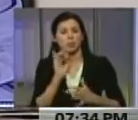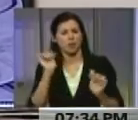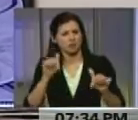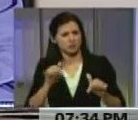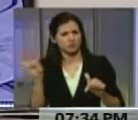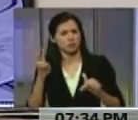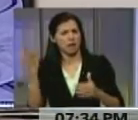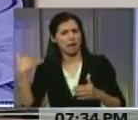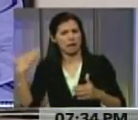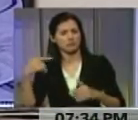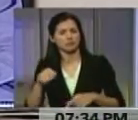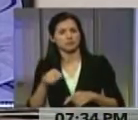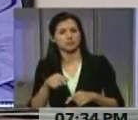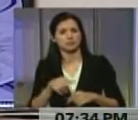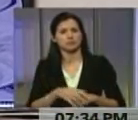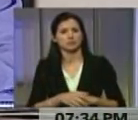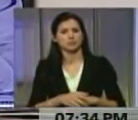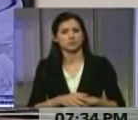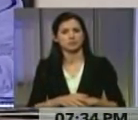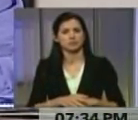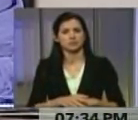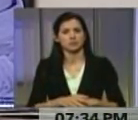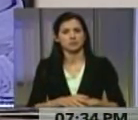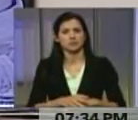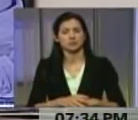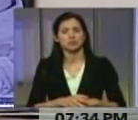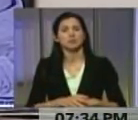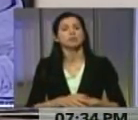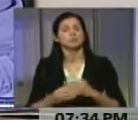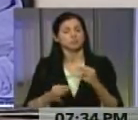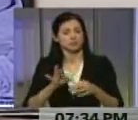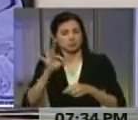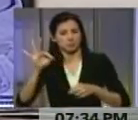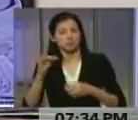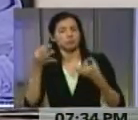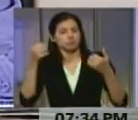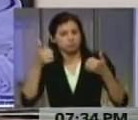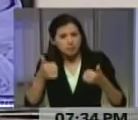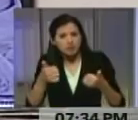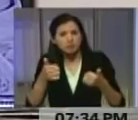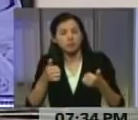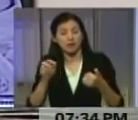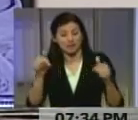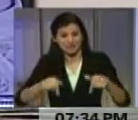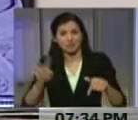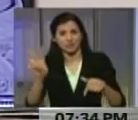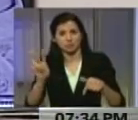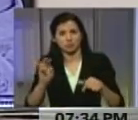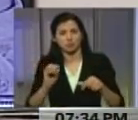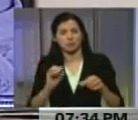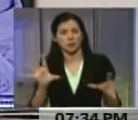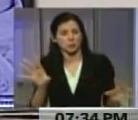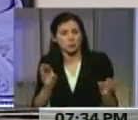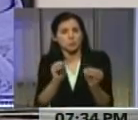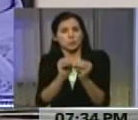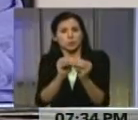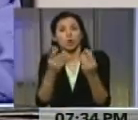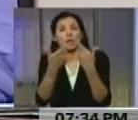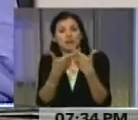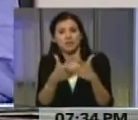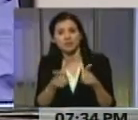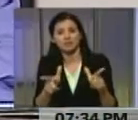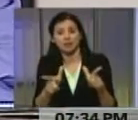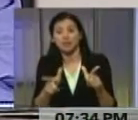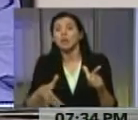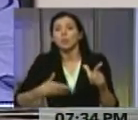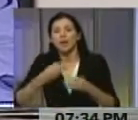Venezuela la combinación de ese espíritu creativo de calidad venezolana con la libertad de creación,